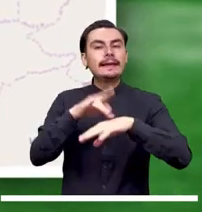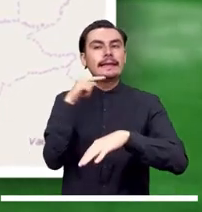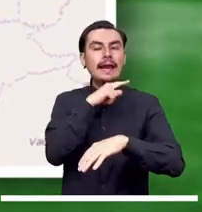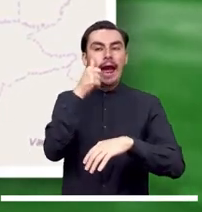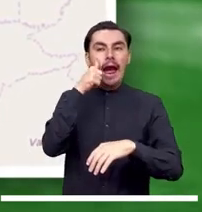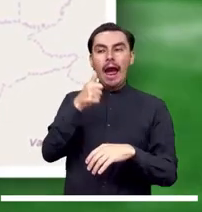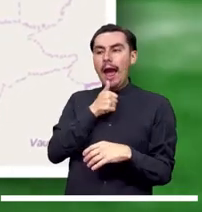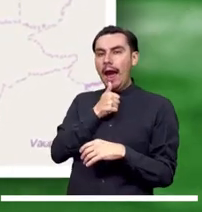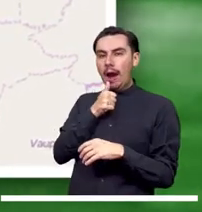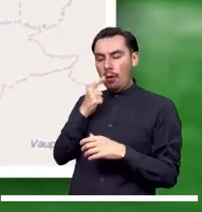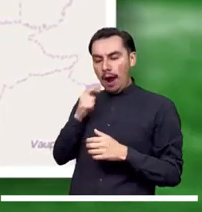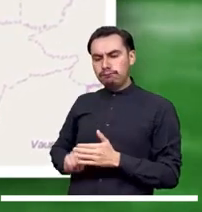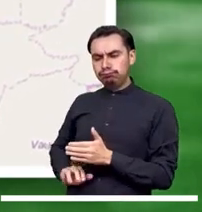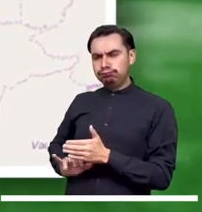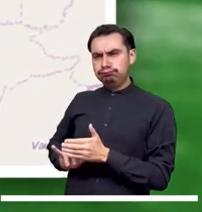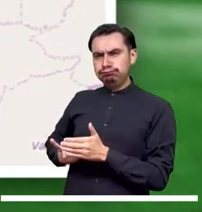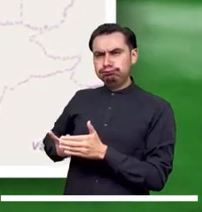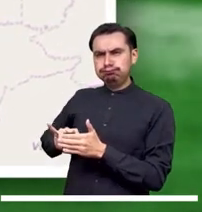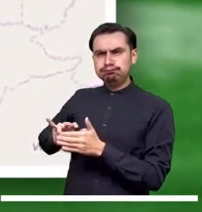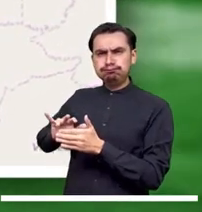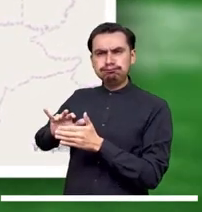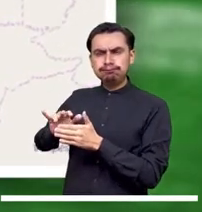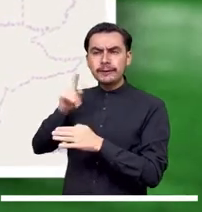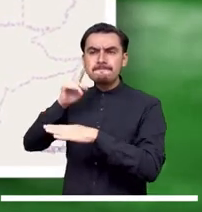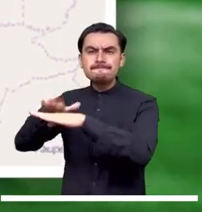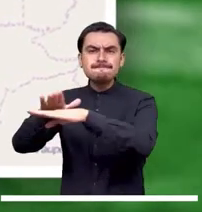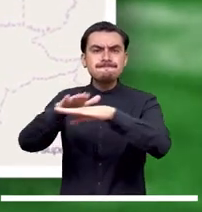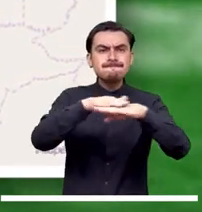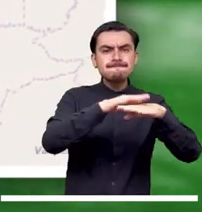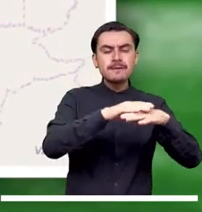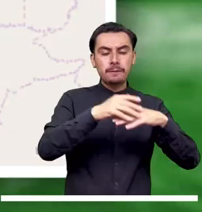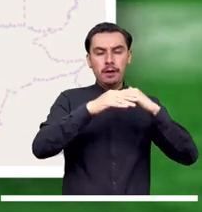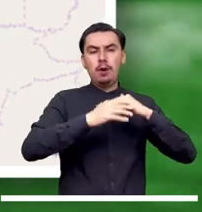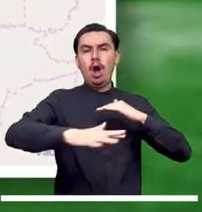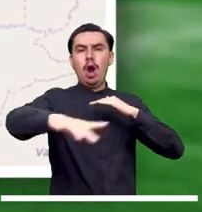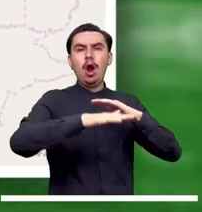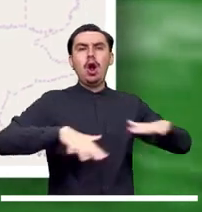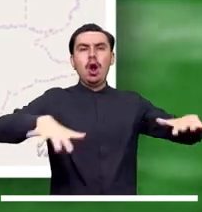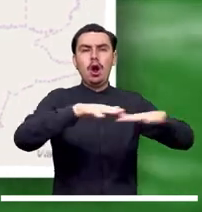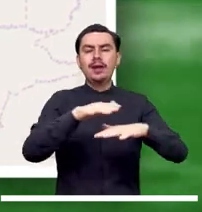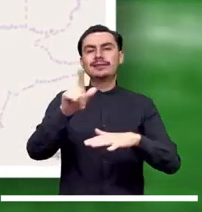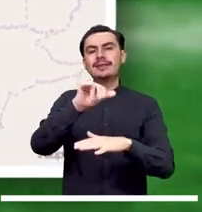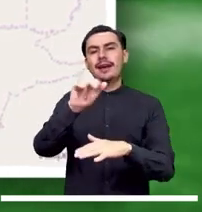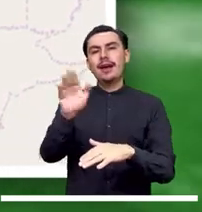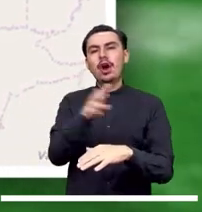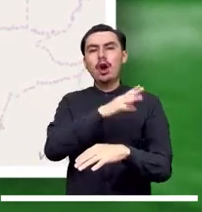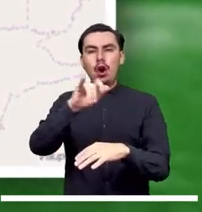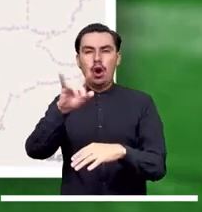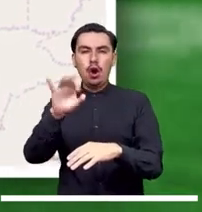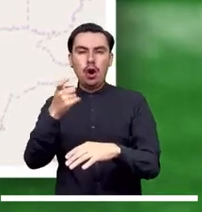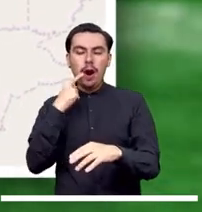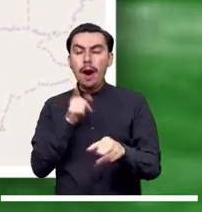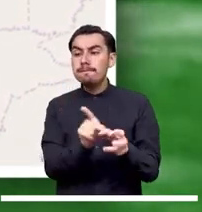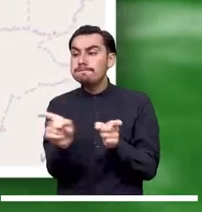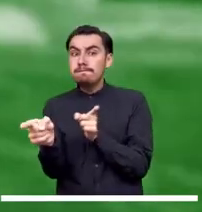nivel del río Ariari y por afectaciones en zona rural del municipio de Granada, en Meta.